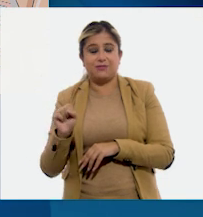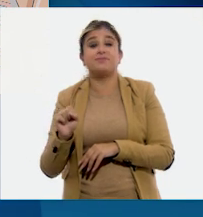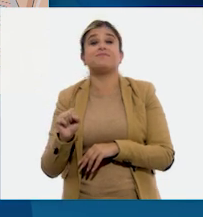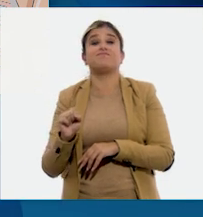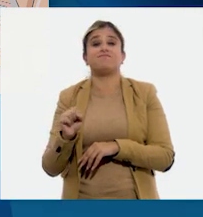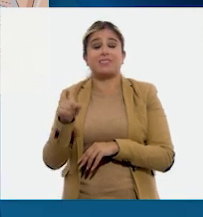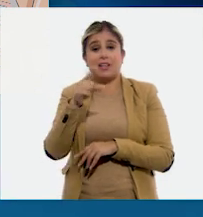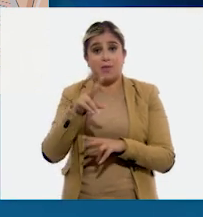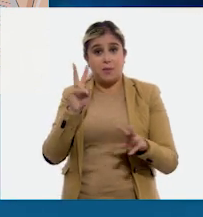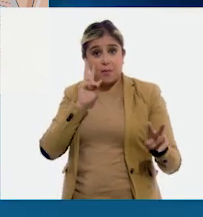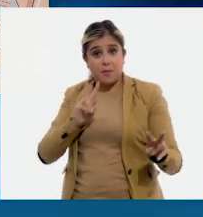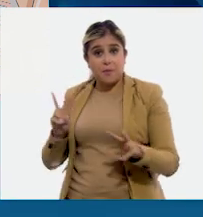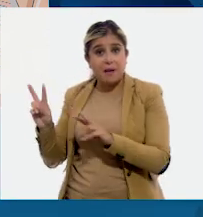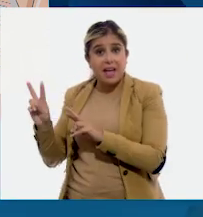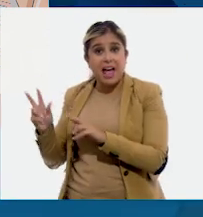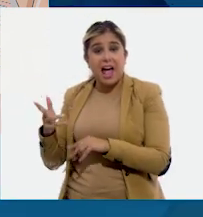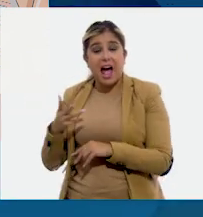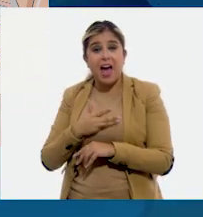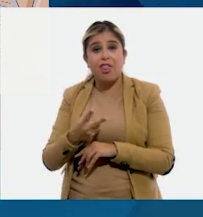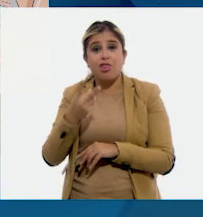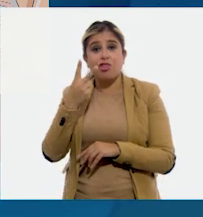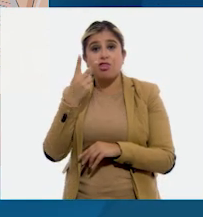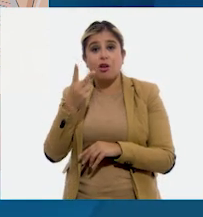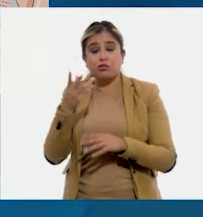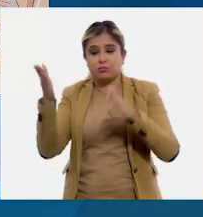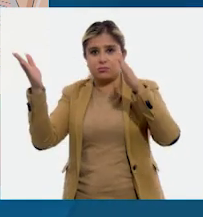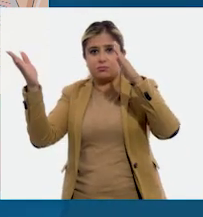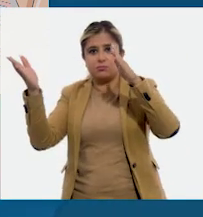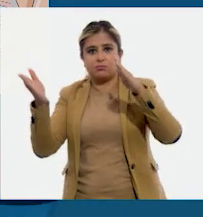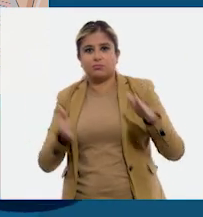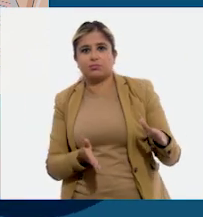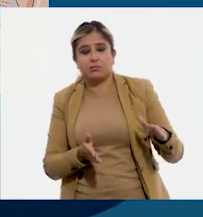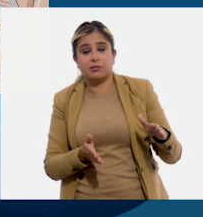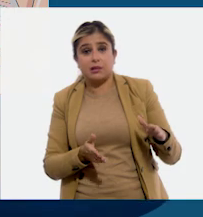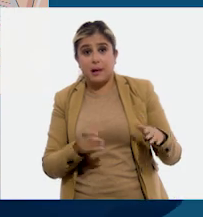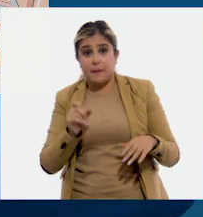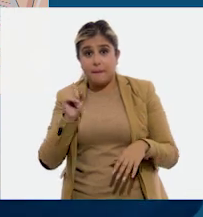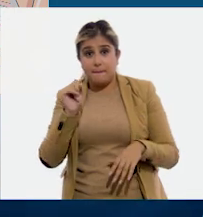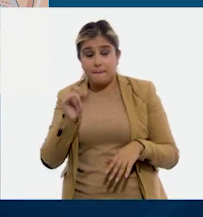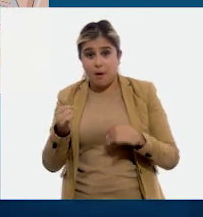ver, tienen 2 diagonales que no son